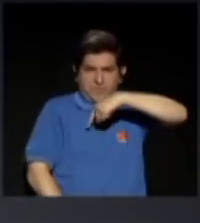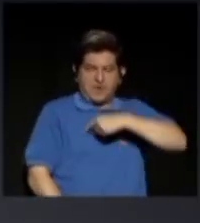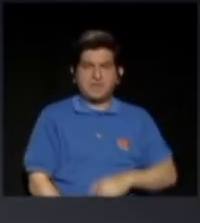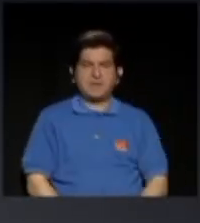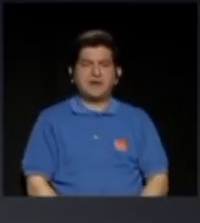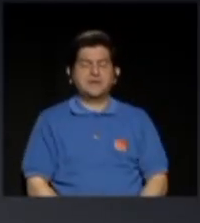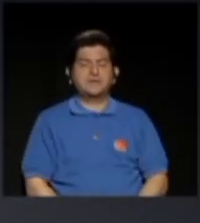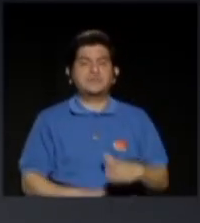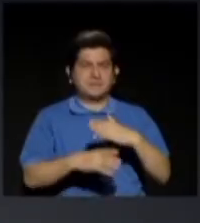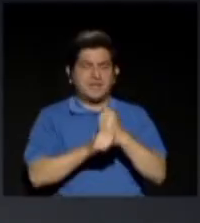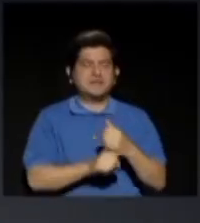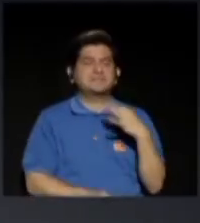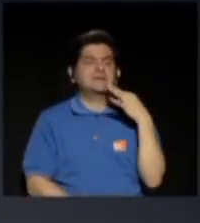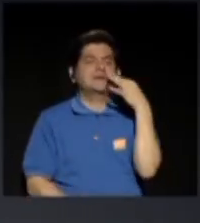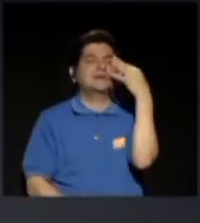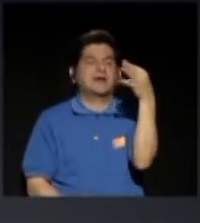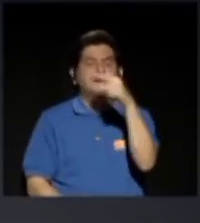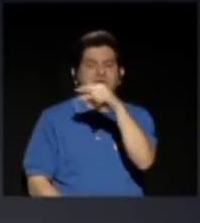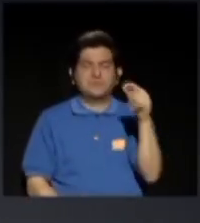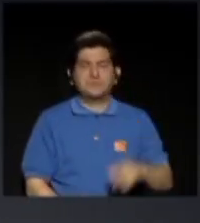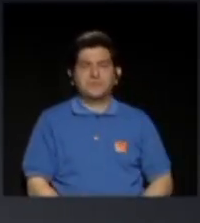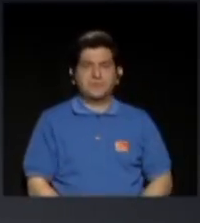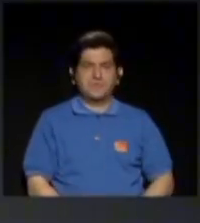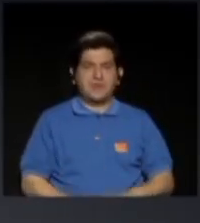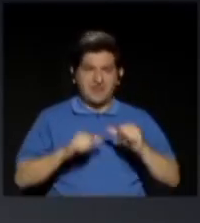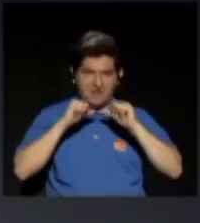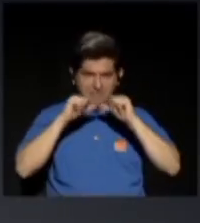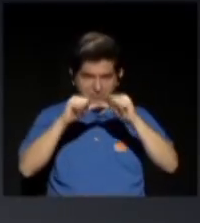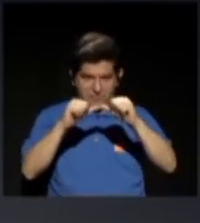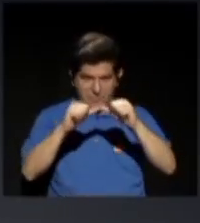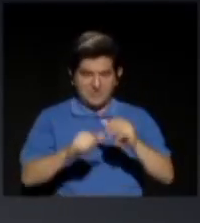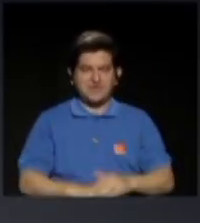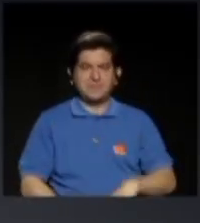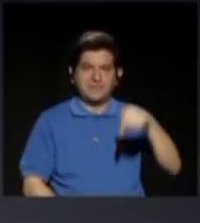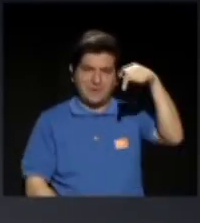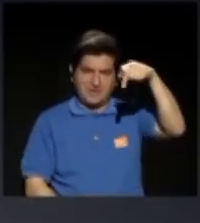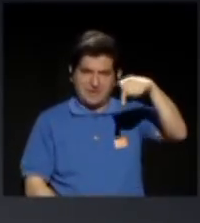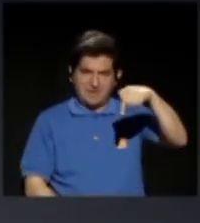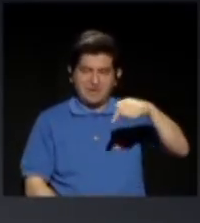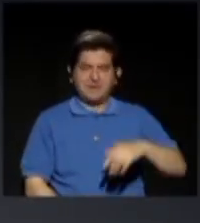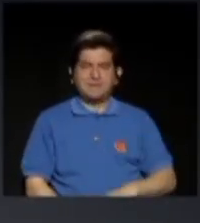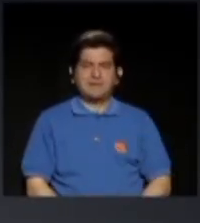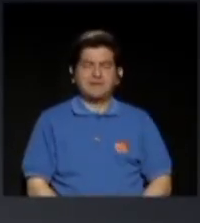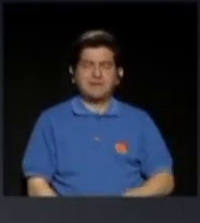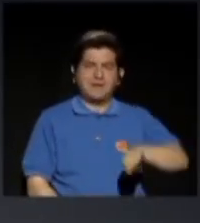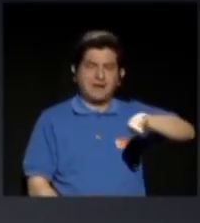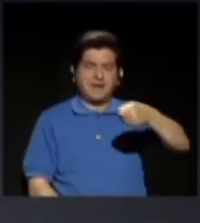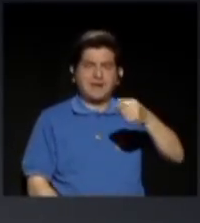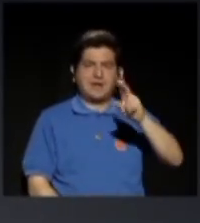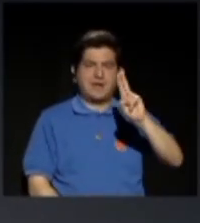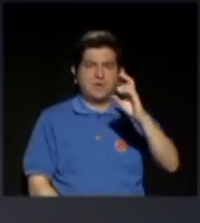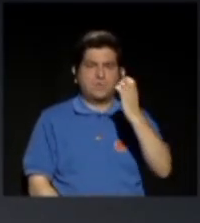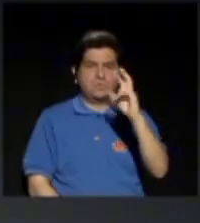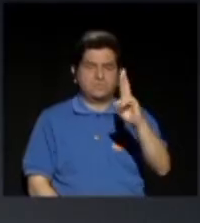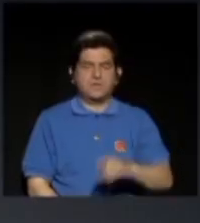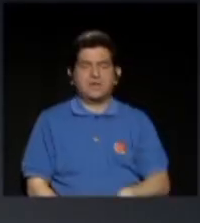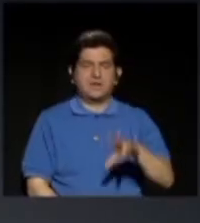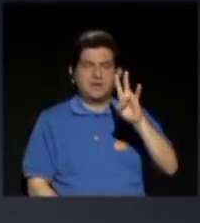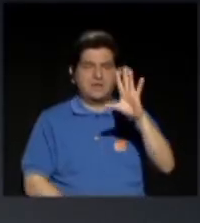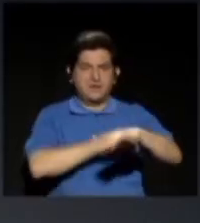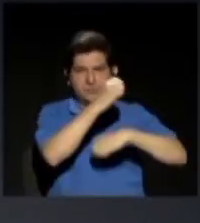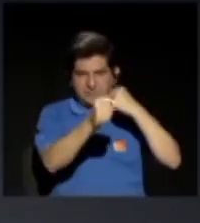lo hagan la próxima, y quédense con Canal UCR, que en el